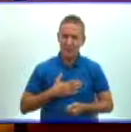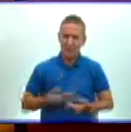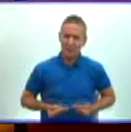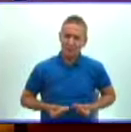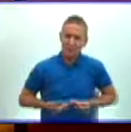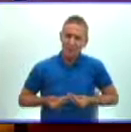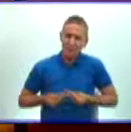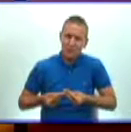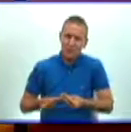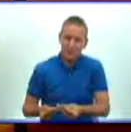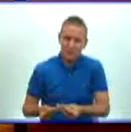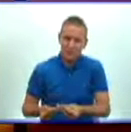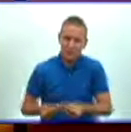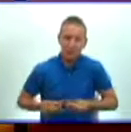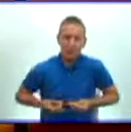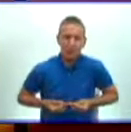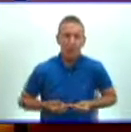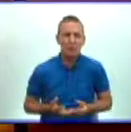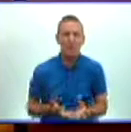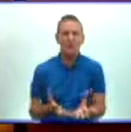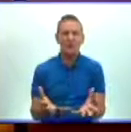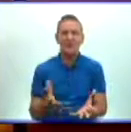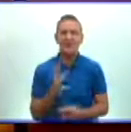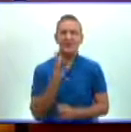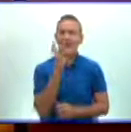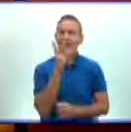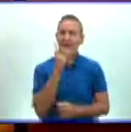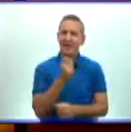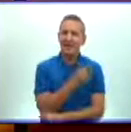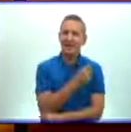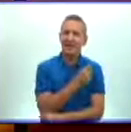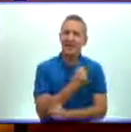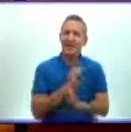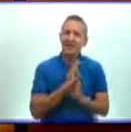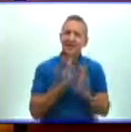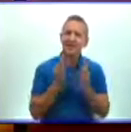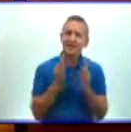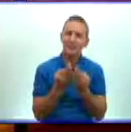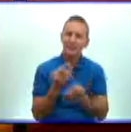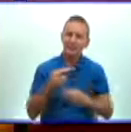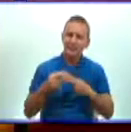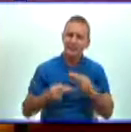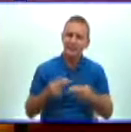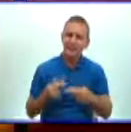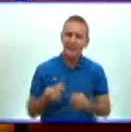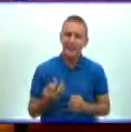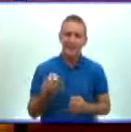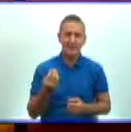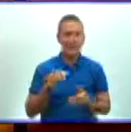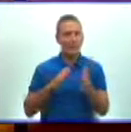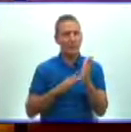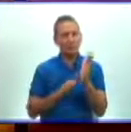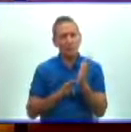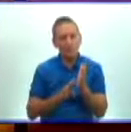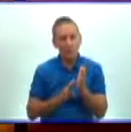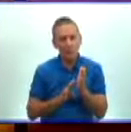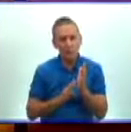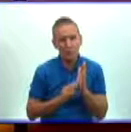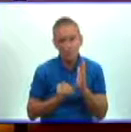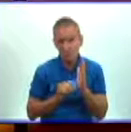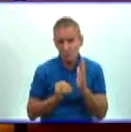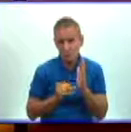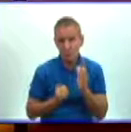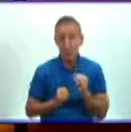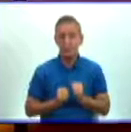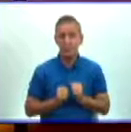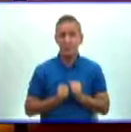lo extiendo a esa linda familia que hace tantos meses también comparte